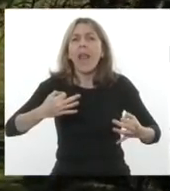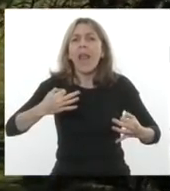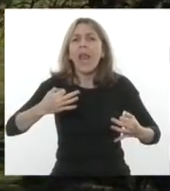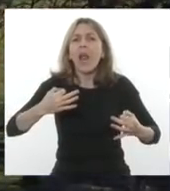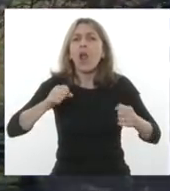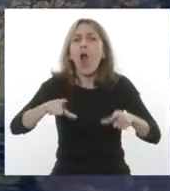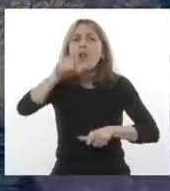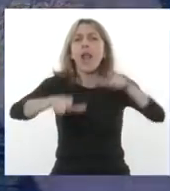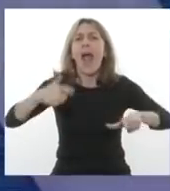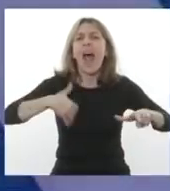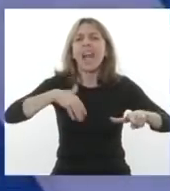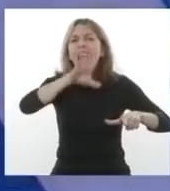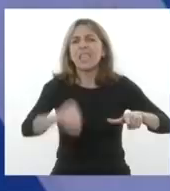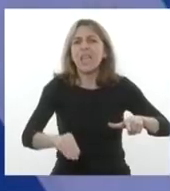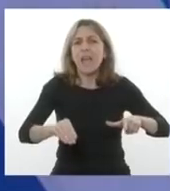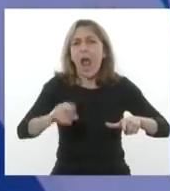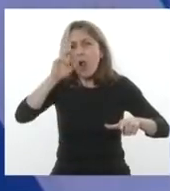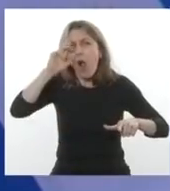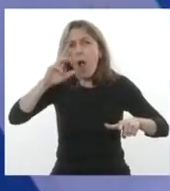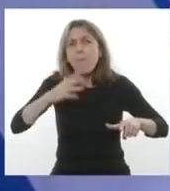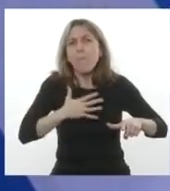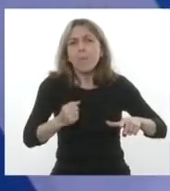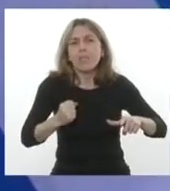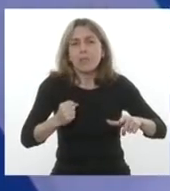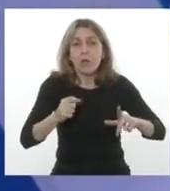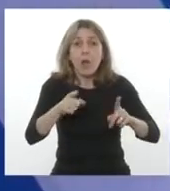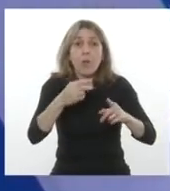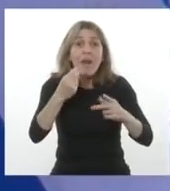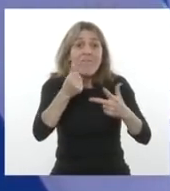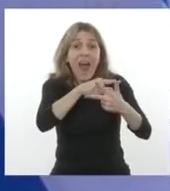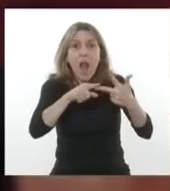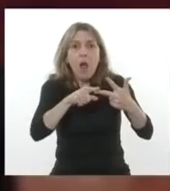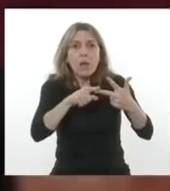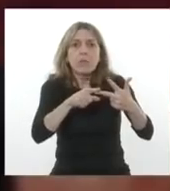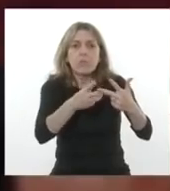Y que están asumiendo el compromiso de respetar valores de esa magnitud.